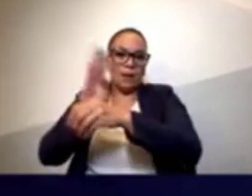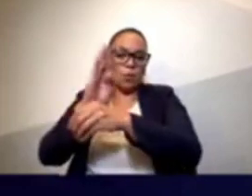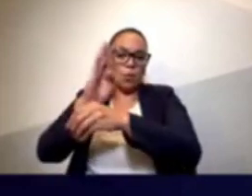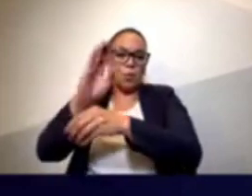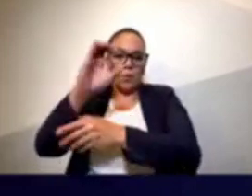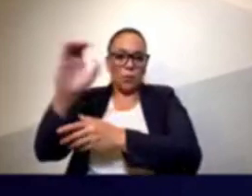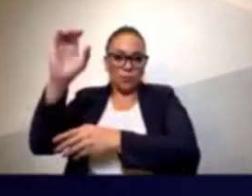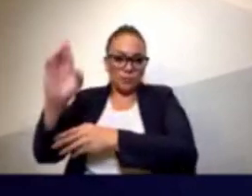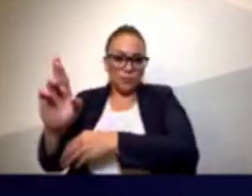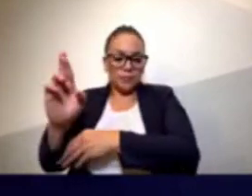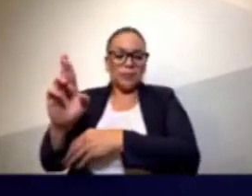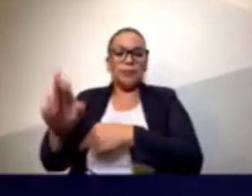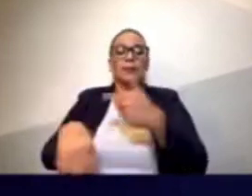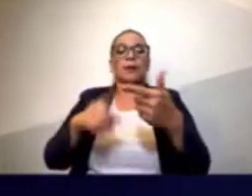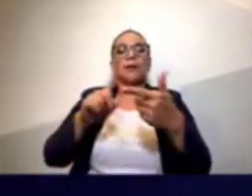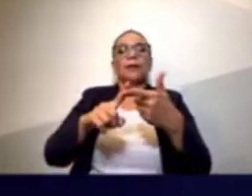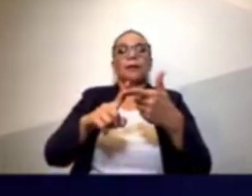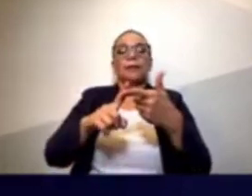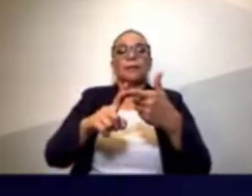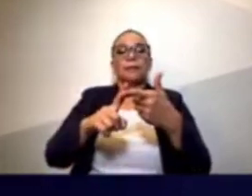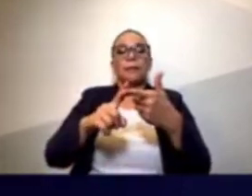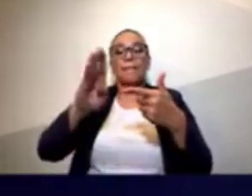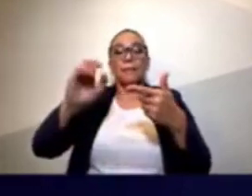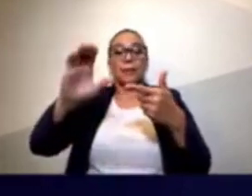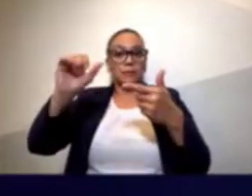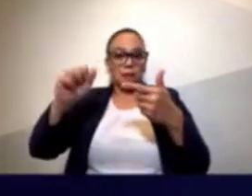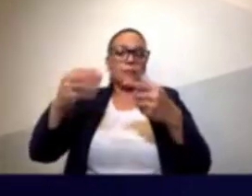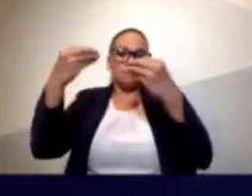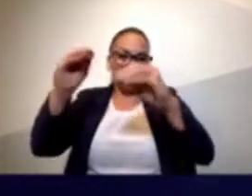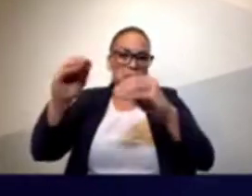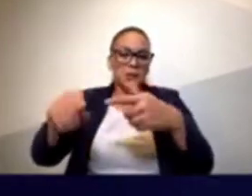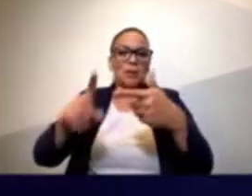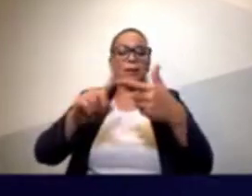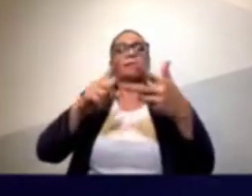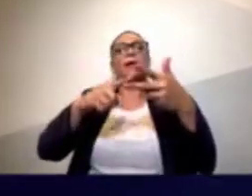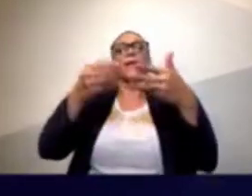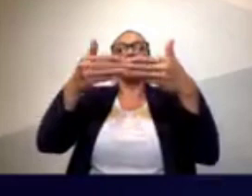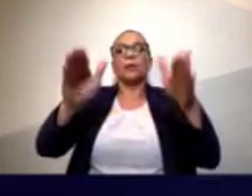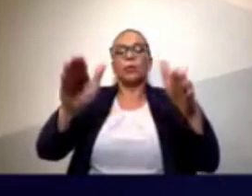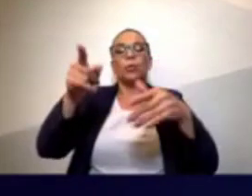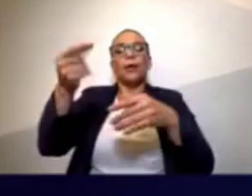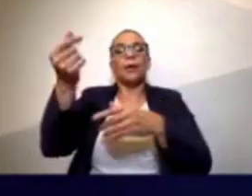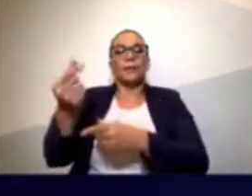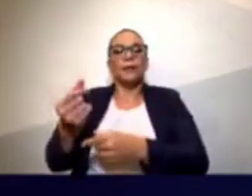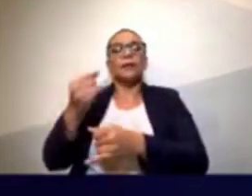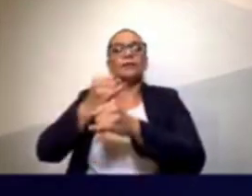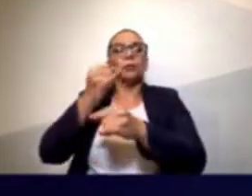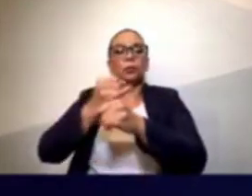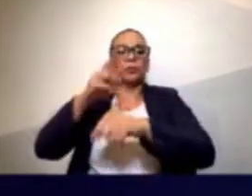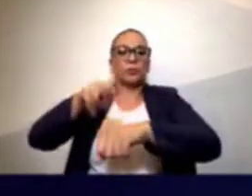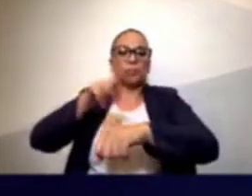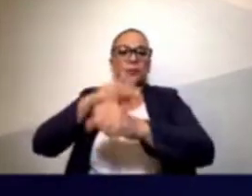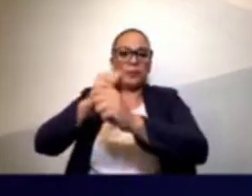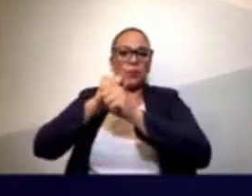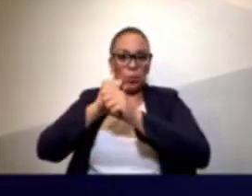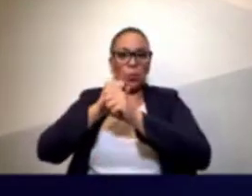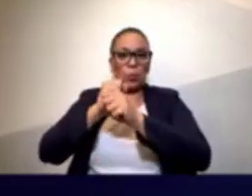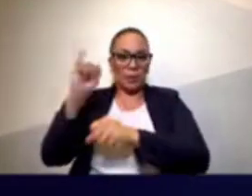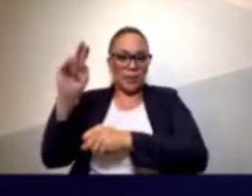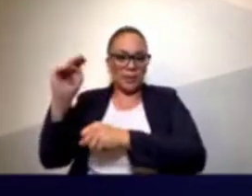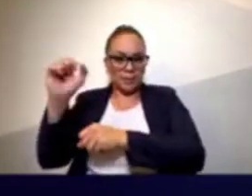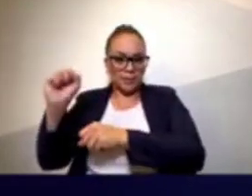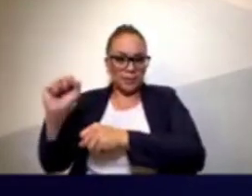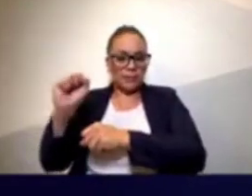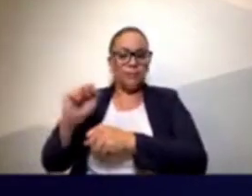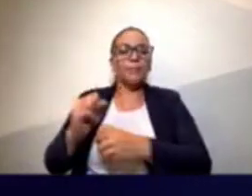propuesta para vender VIXA, la apertura del capital del Instituto Nacional de Seguros. ¿Y